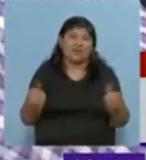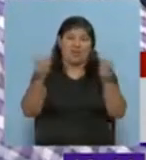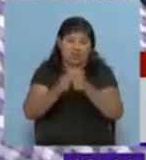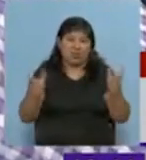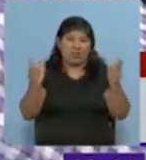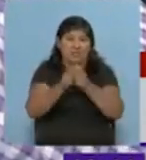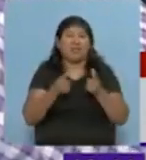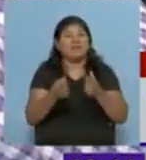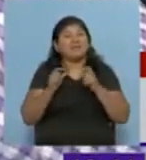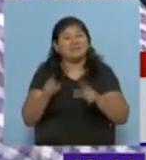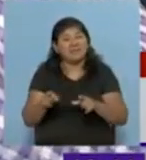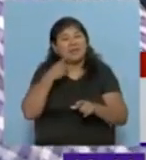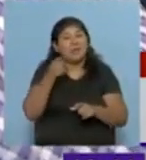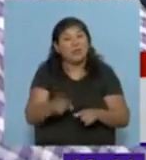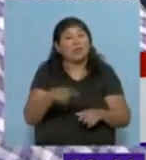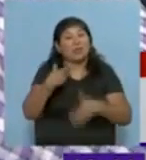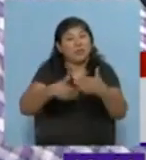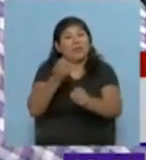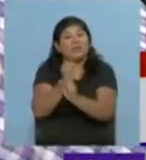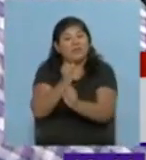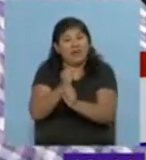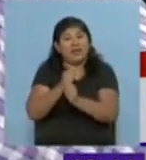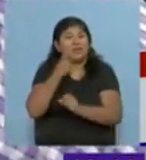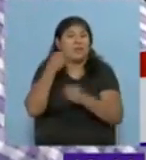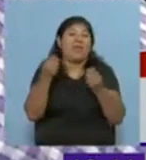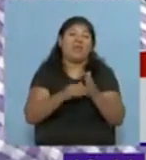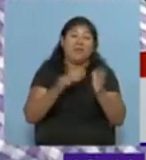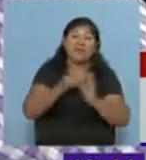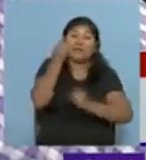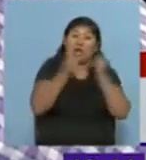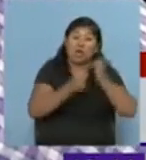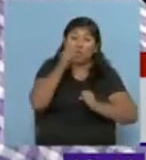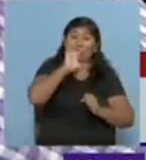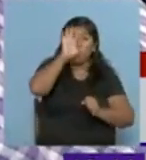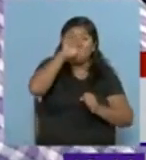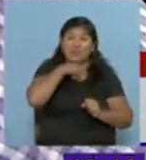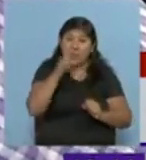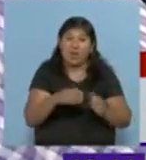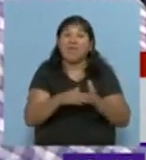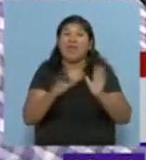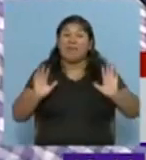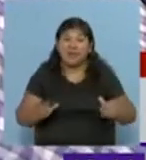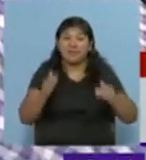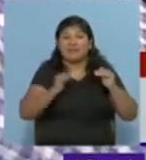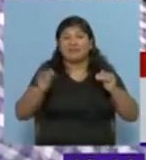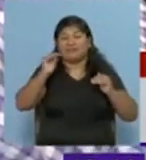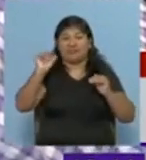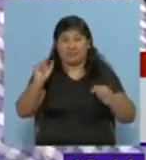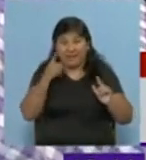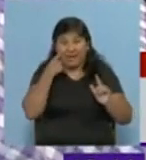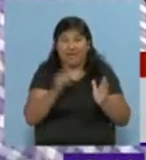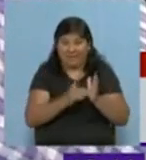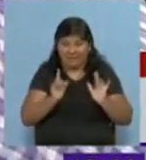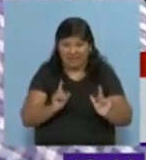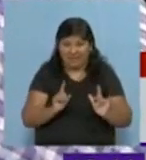se va trabajando y se va haciendo al compás de las posibilidades económicas financieras que tiene la provincia y pidiéndolo especialmente,